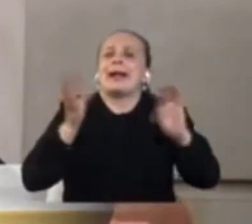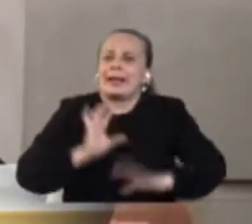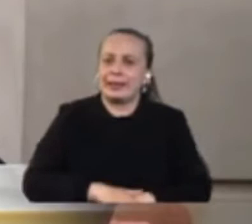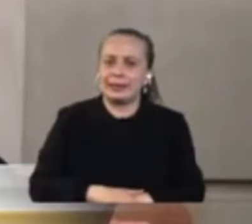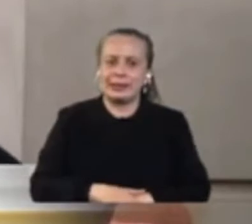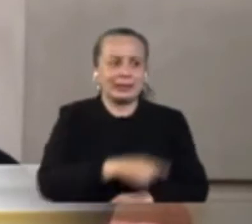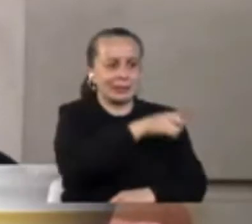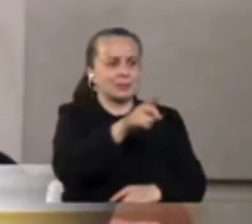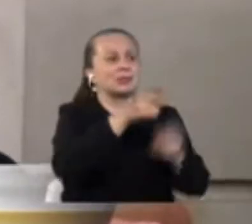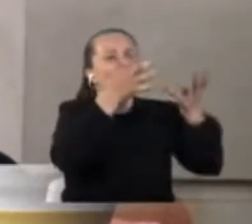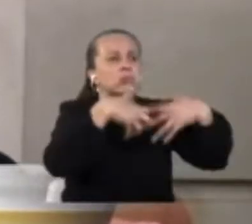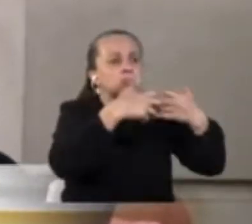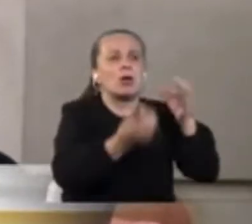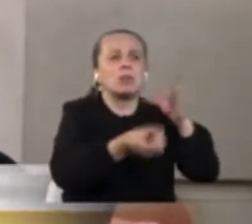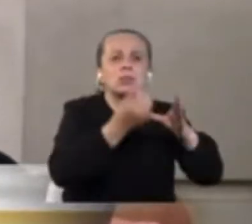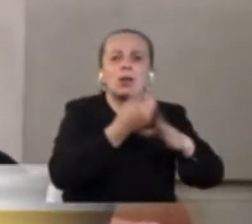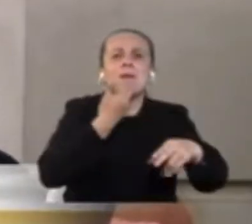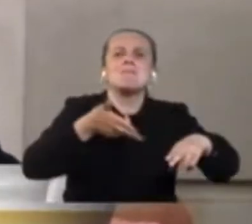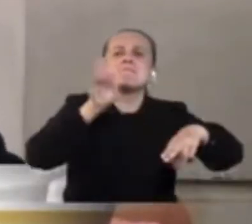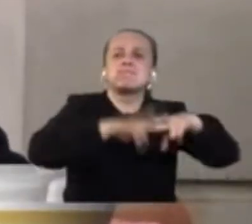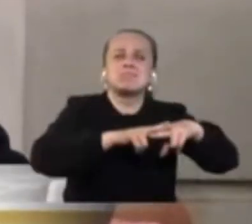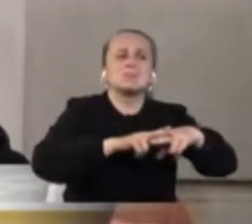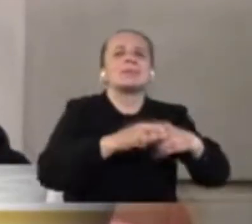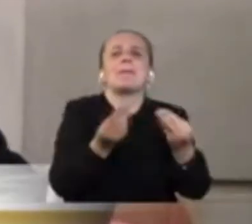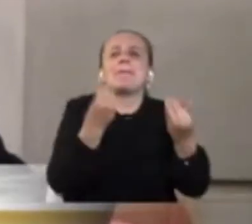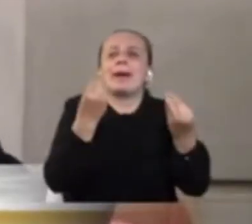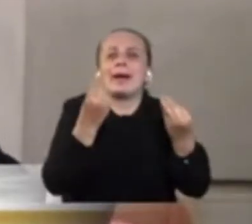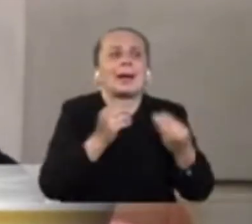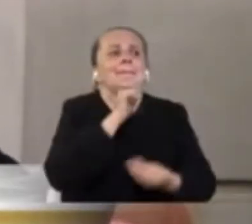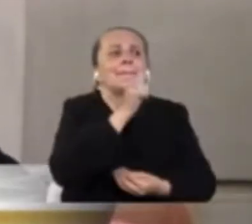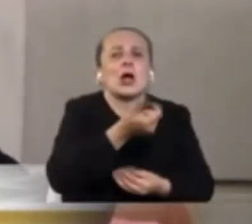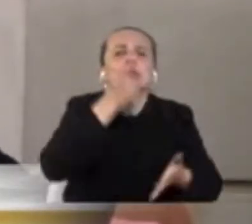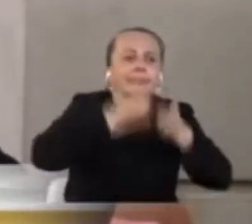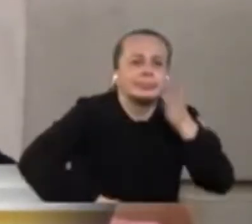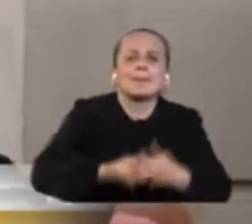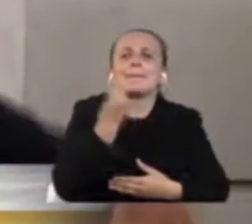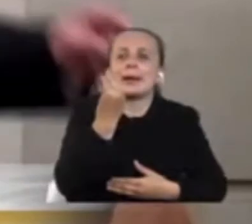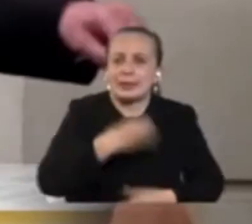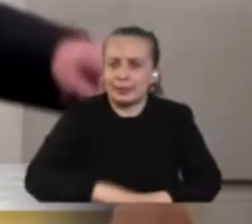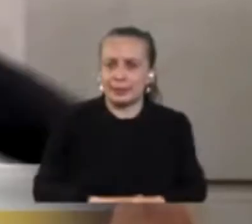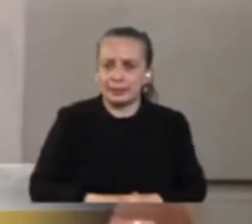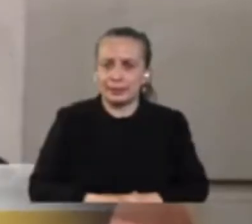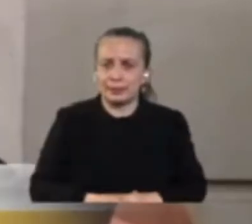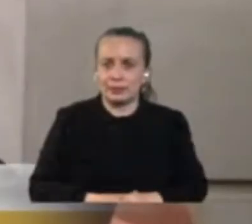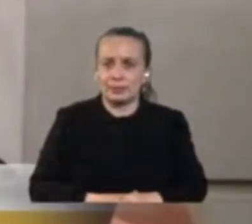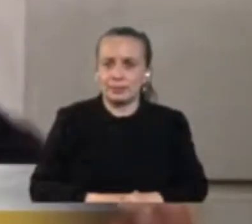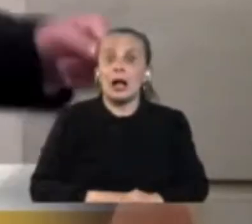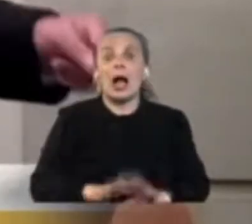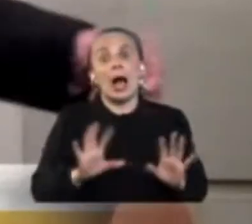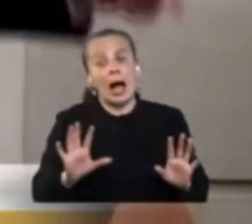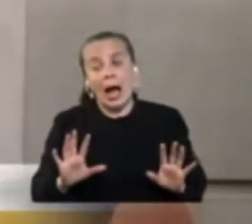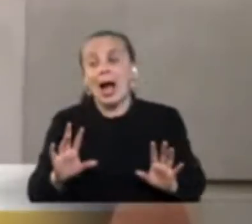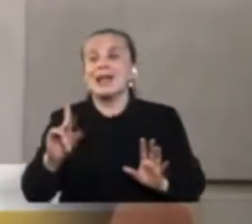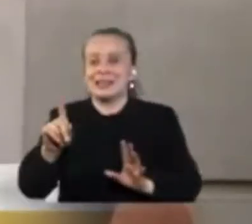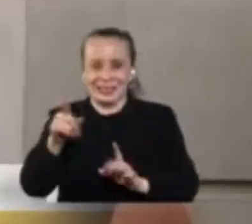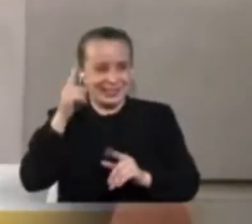impuestos a los sectores productivos y medios del país? No es para disminuir el déficit fiscal,